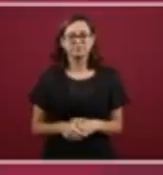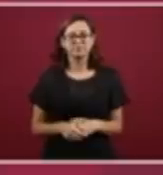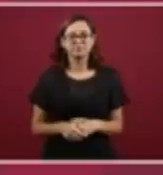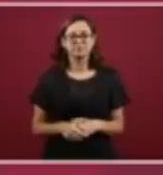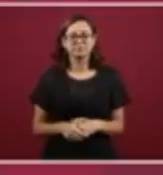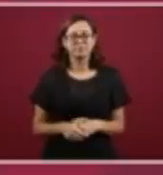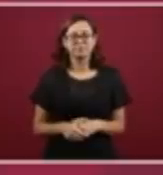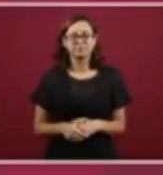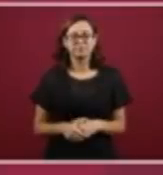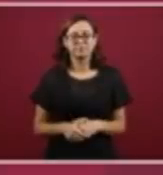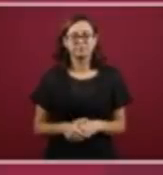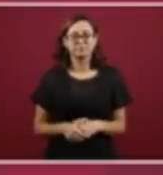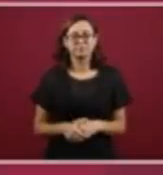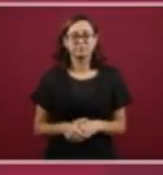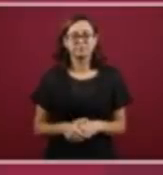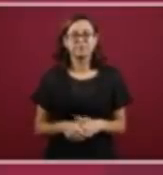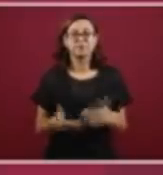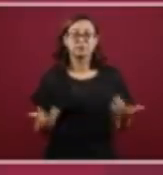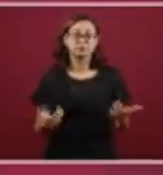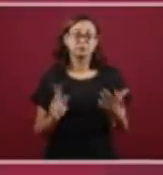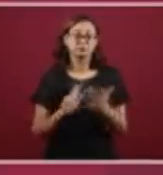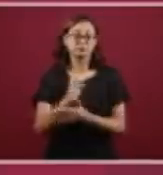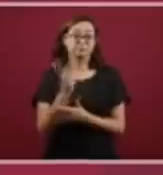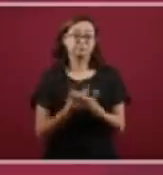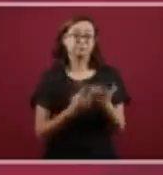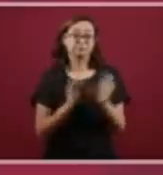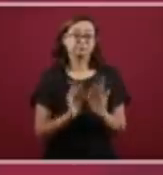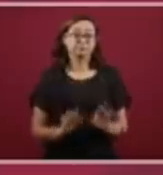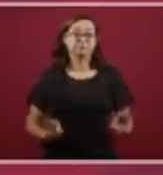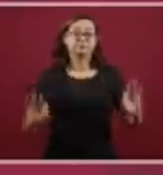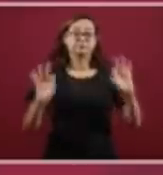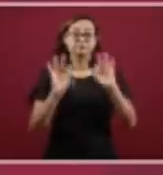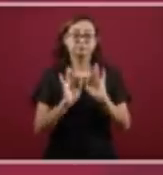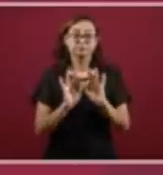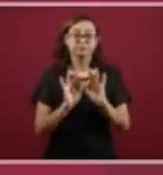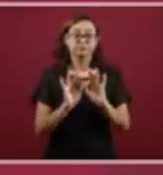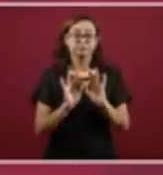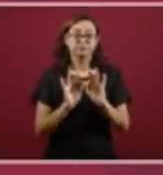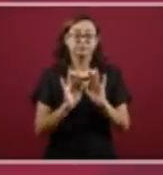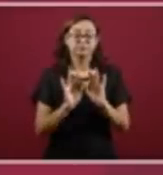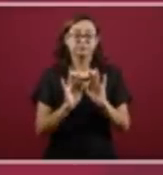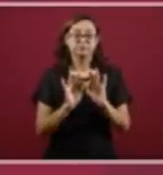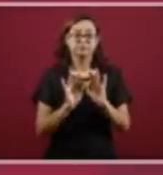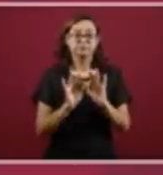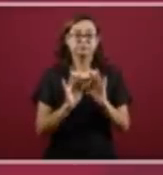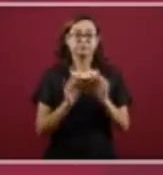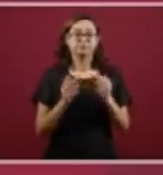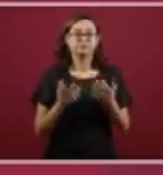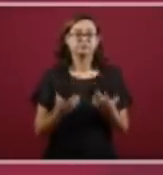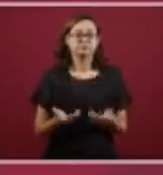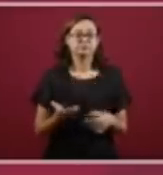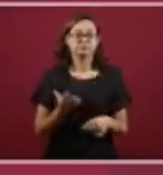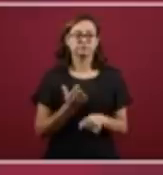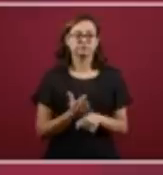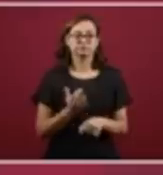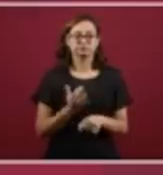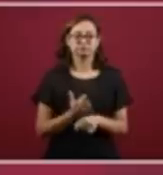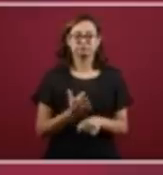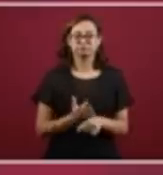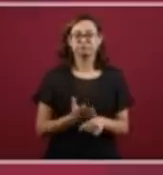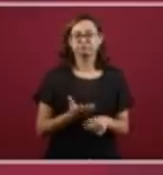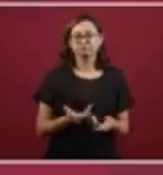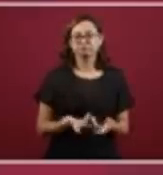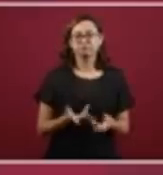Este es un programa muy importante que está llegando a la